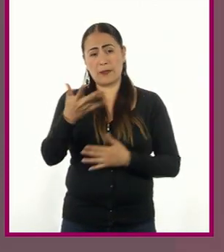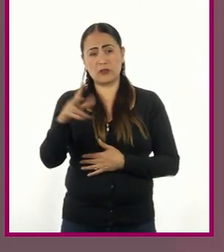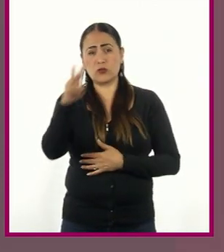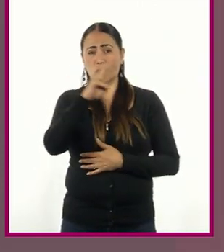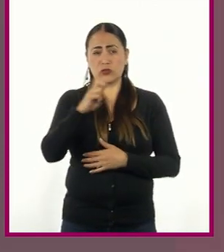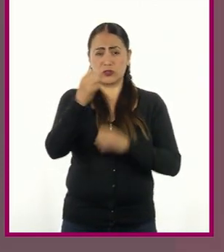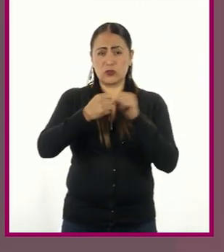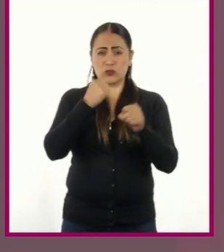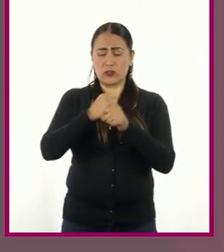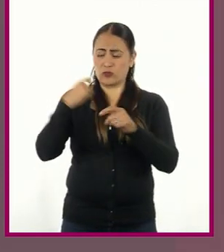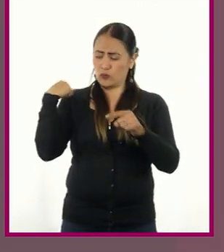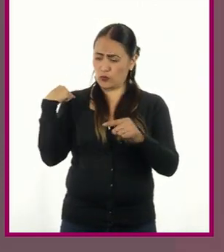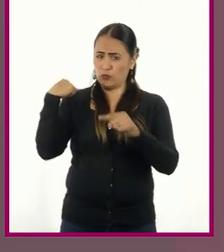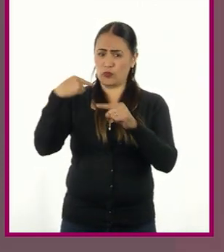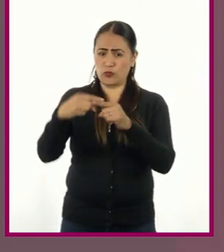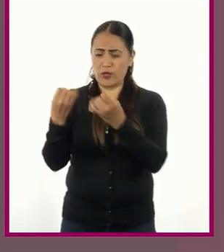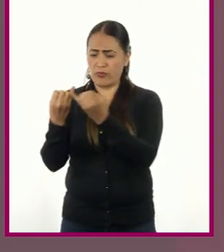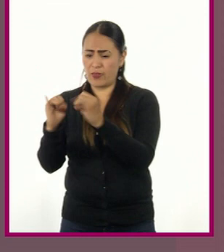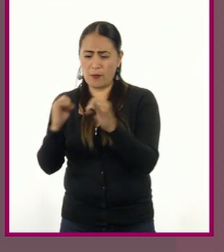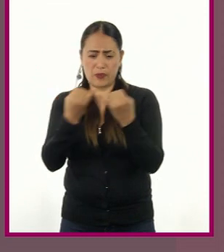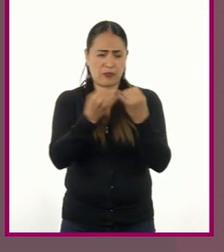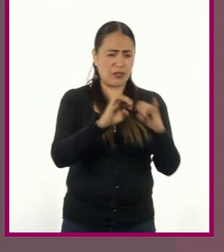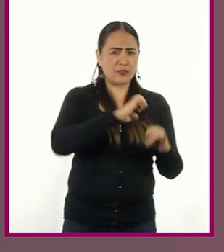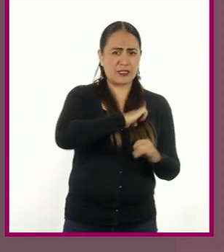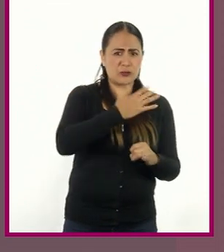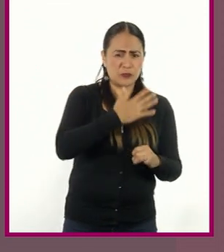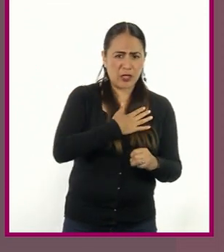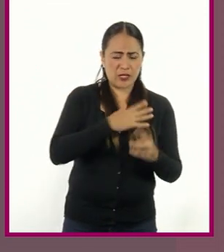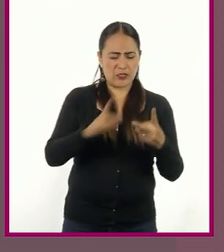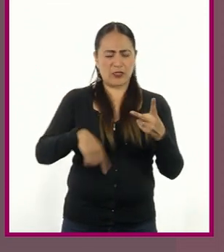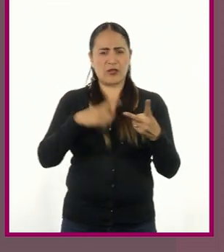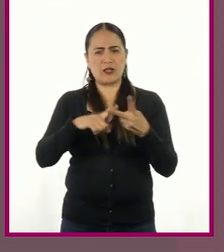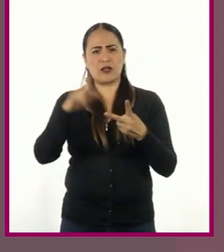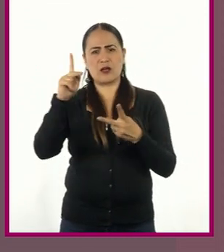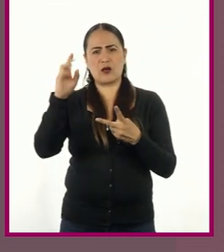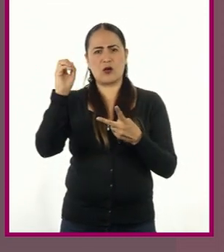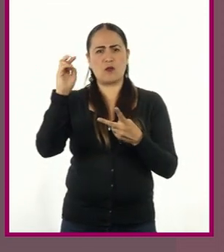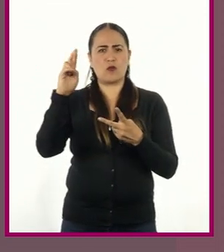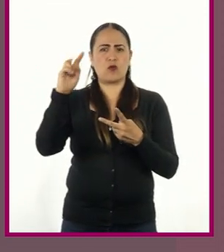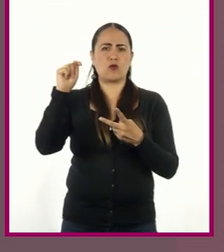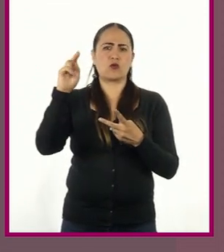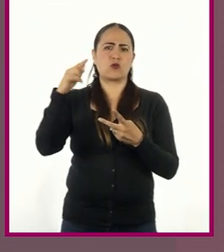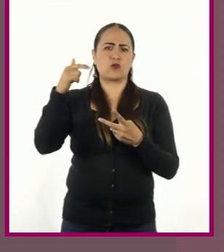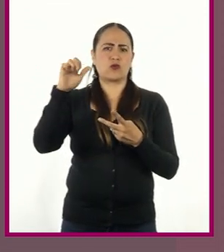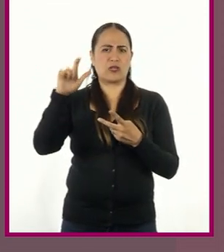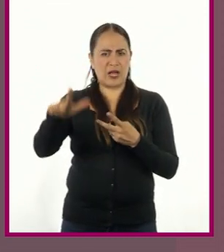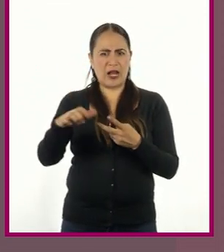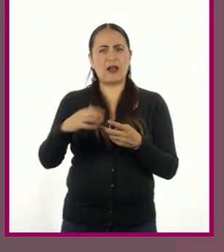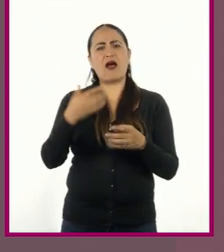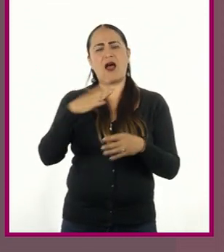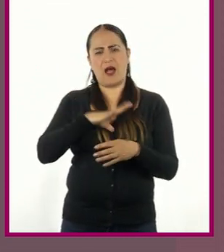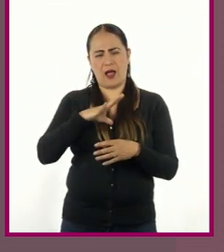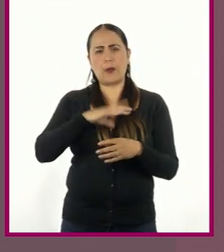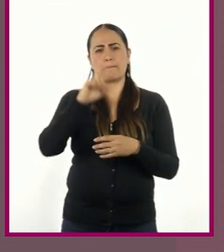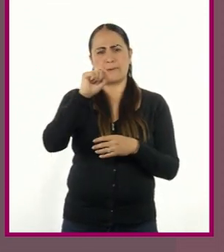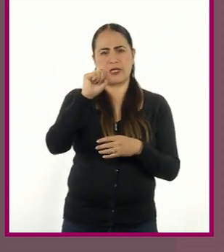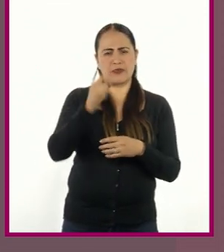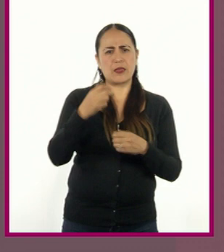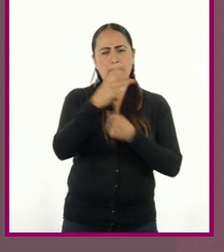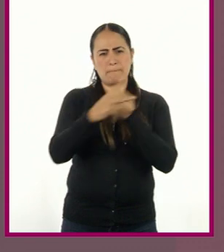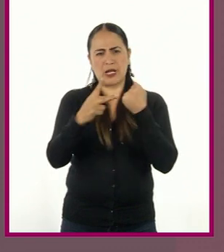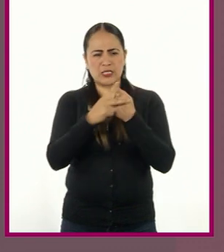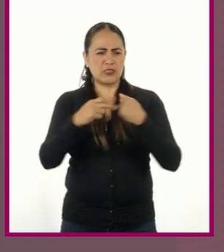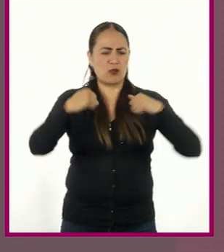años después de sus independencias de España y Portugal, hay alrededor de 20 países con diferendos en relación con sus fronteras o con